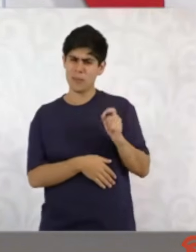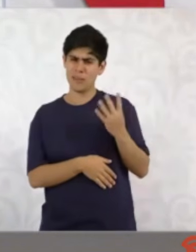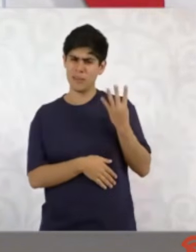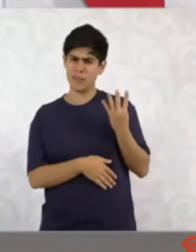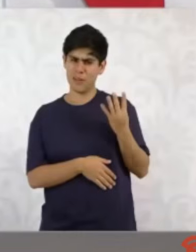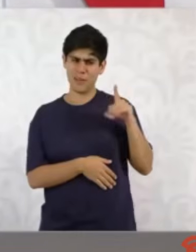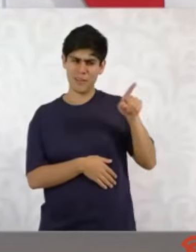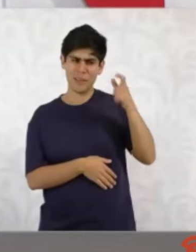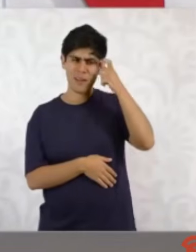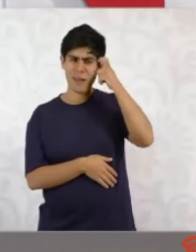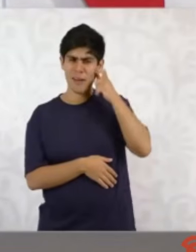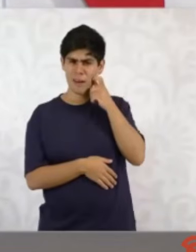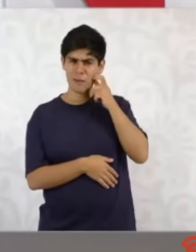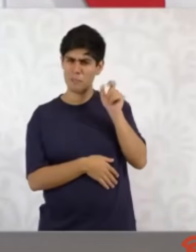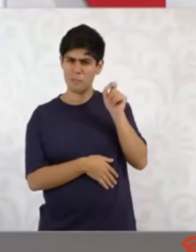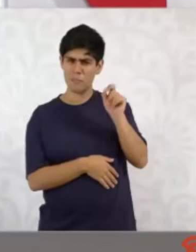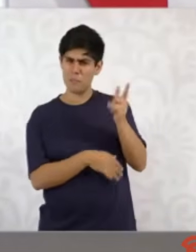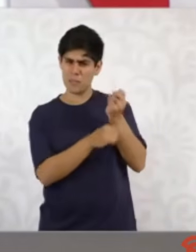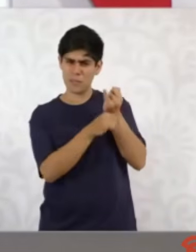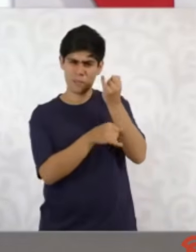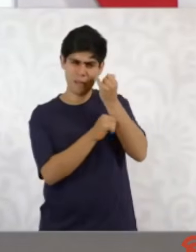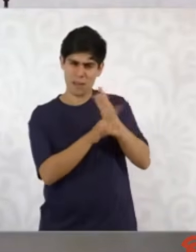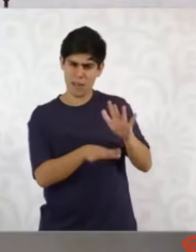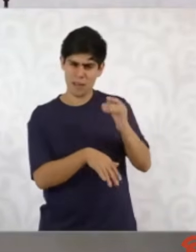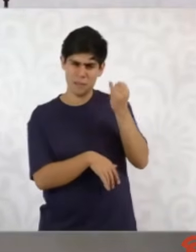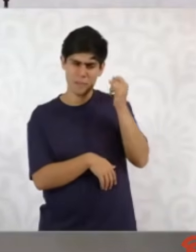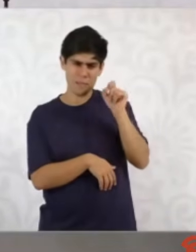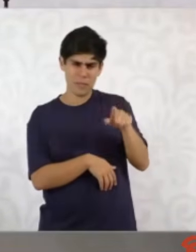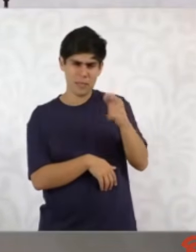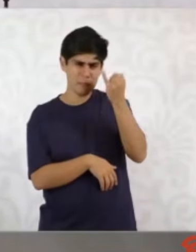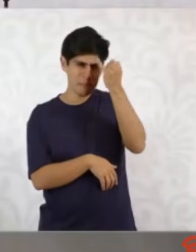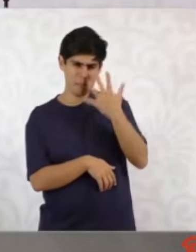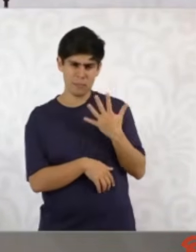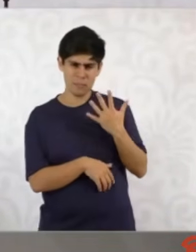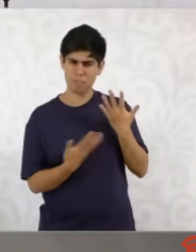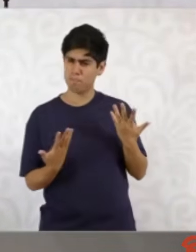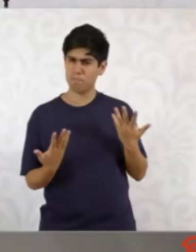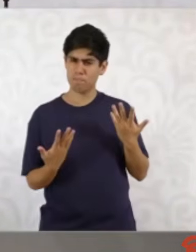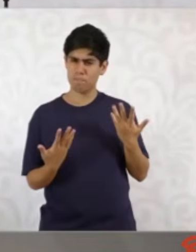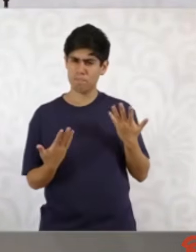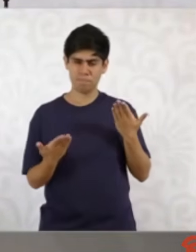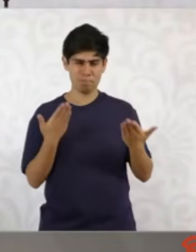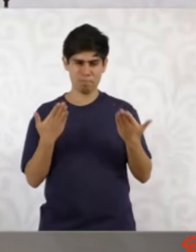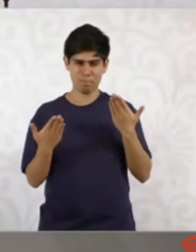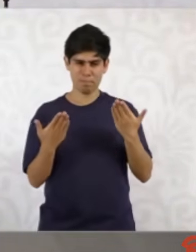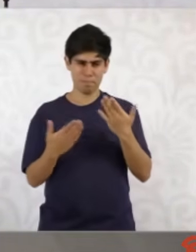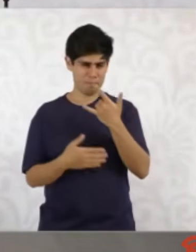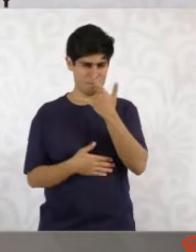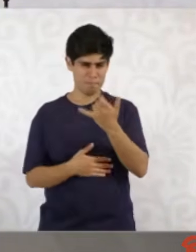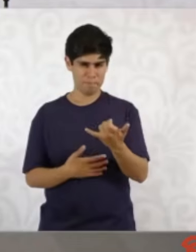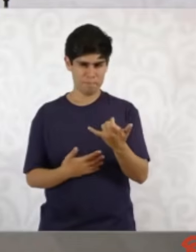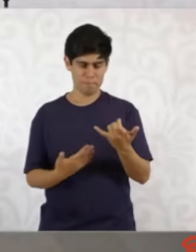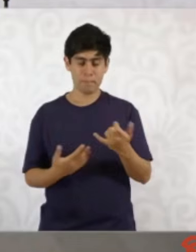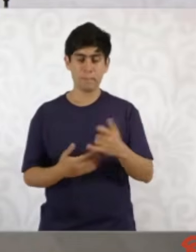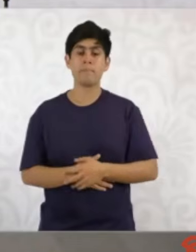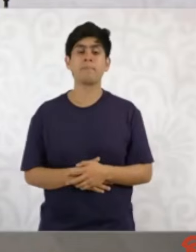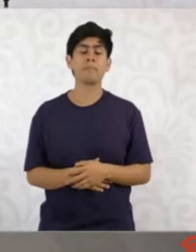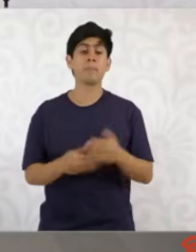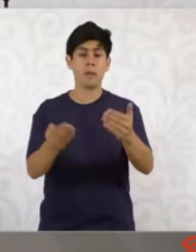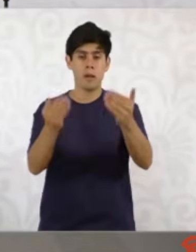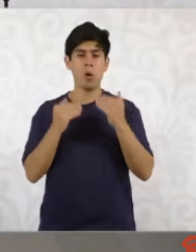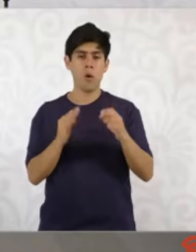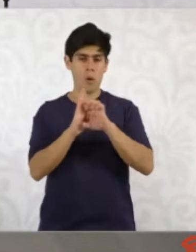caso de Guerrero de 2024. Vamos a ver otro ejemplo. Sinaloa, 30 de